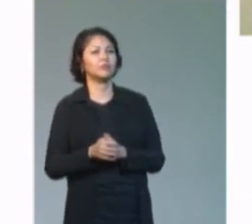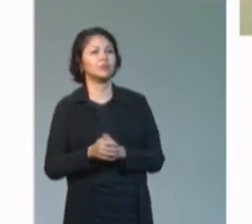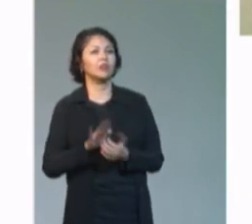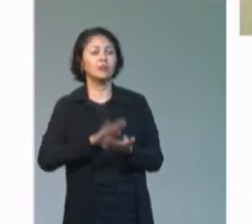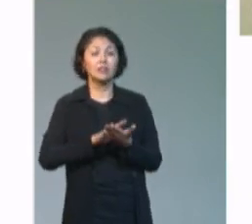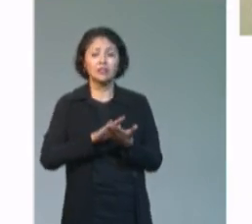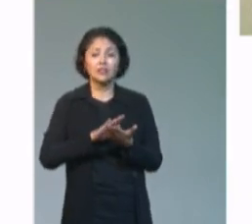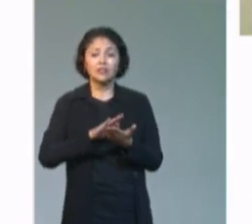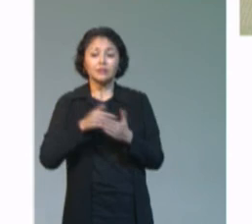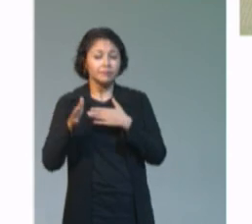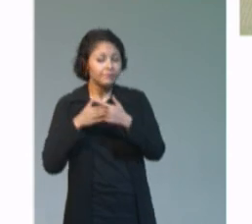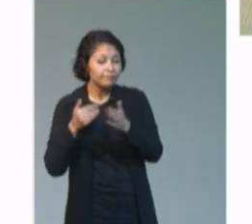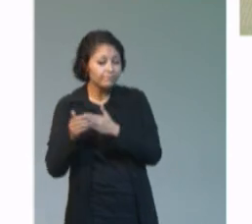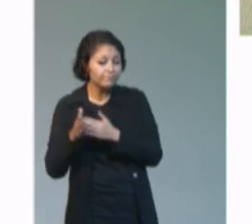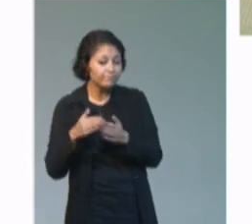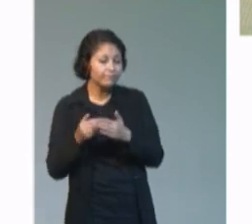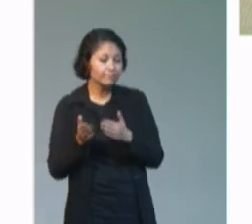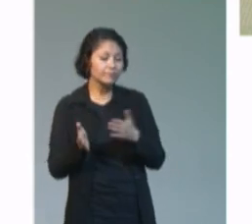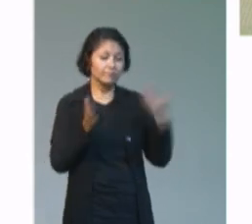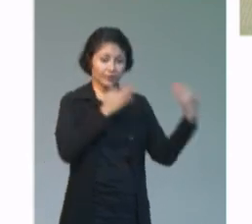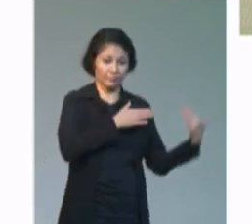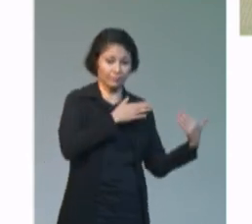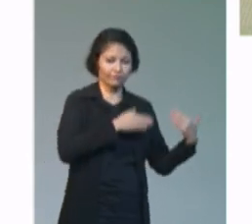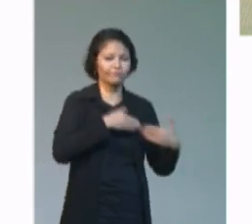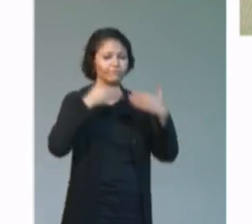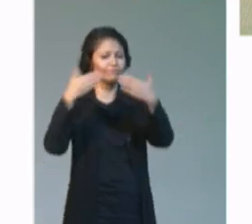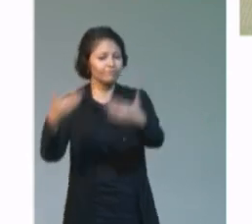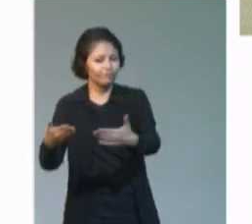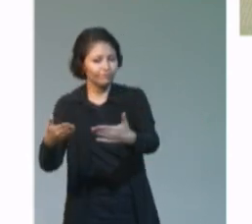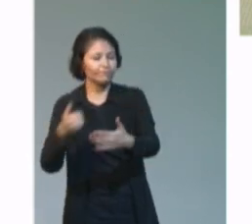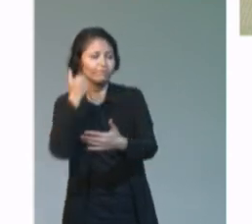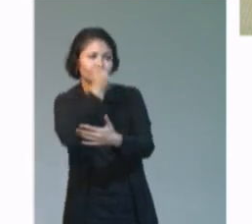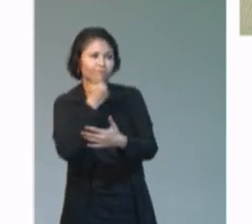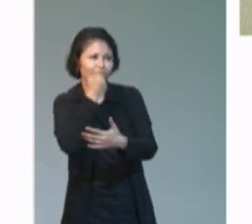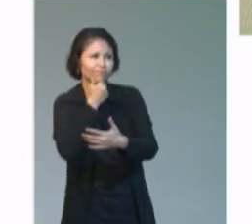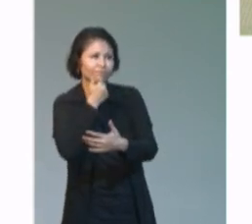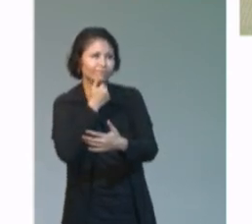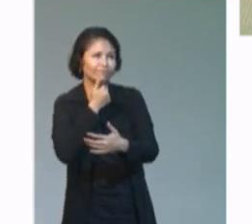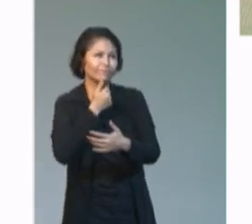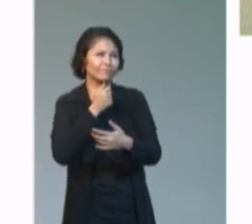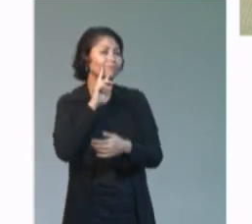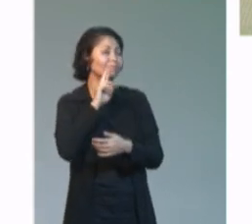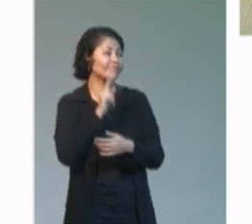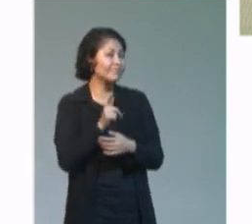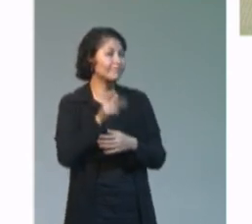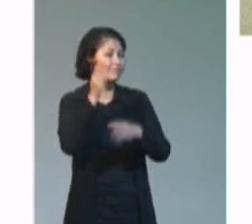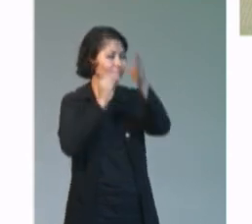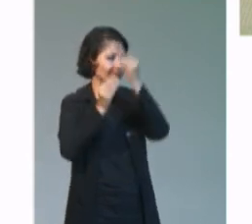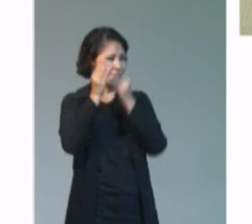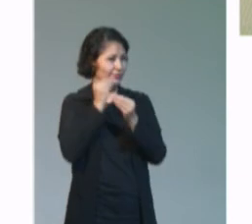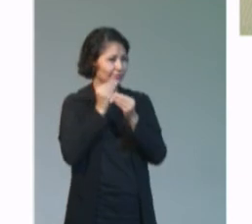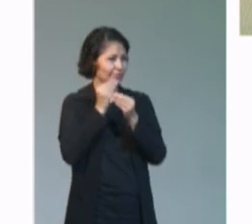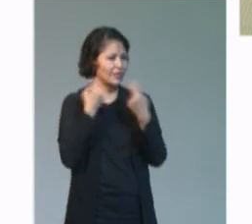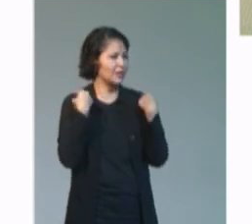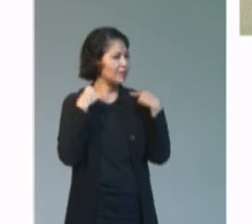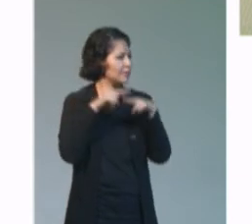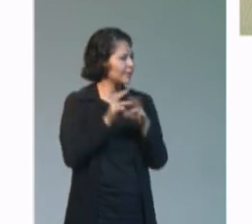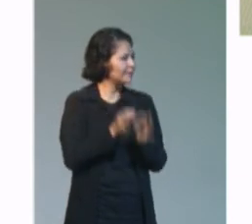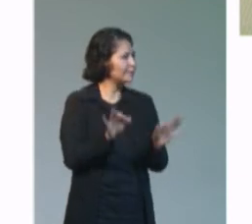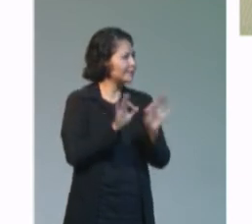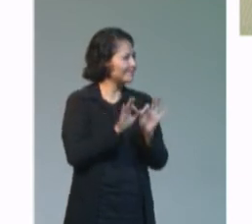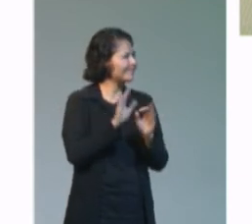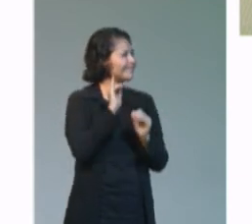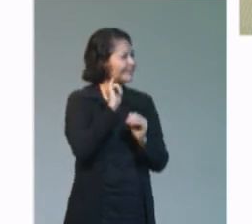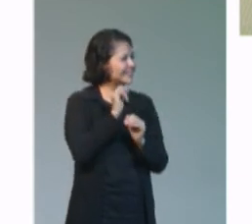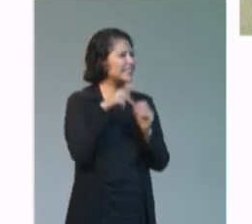en el profesor a un modelo centrado completamente en el estudiante y no digo que lo importante no sea el profesor el profesor como ha